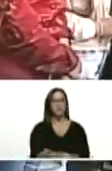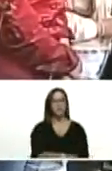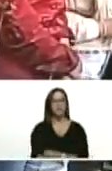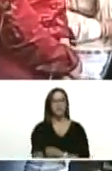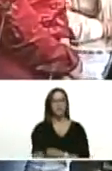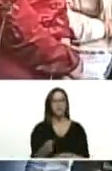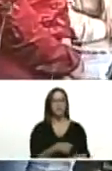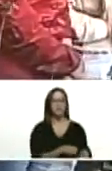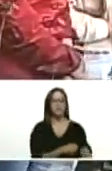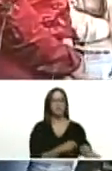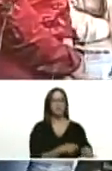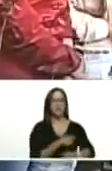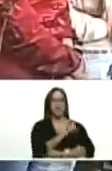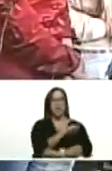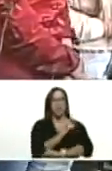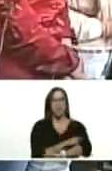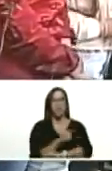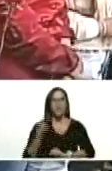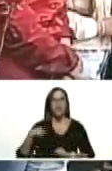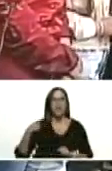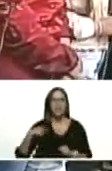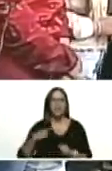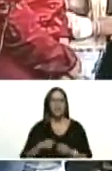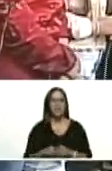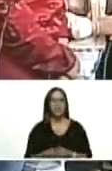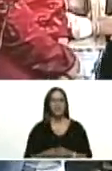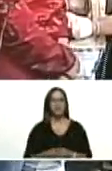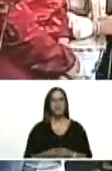el poder que tiene